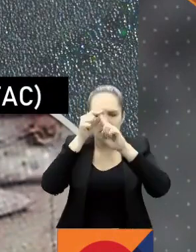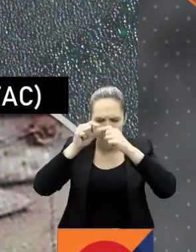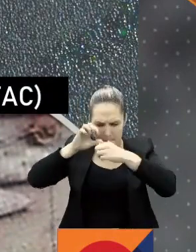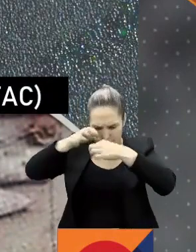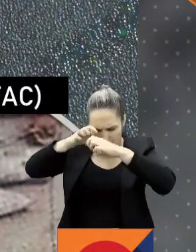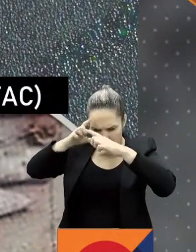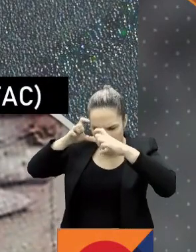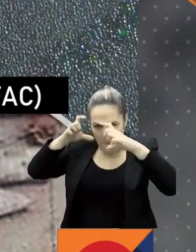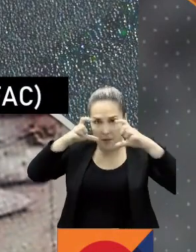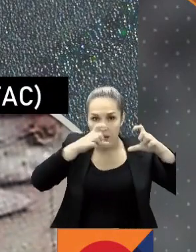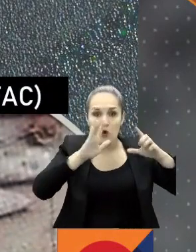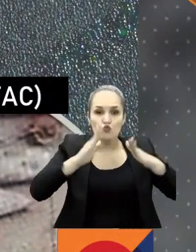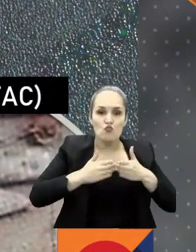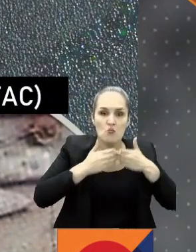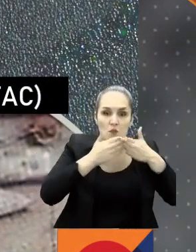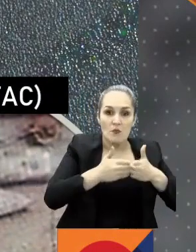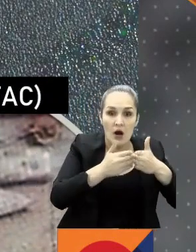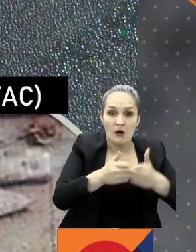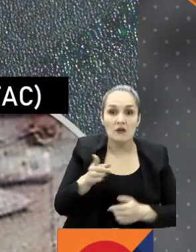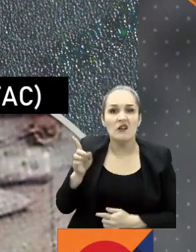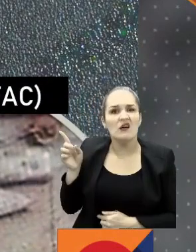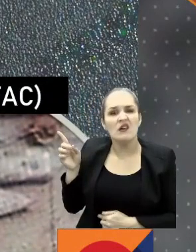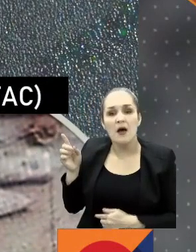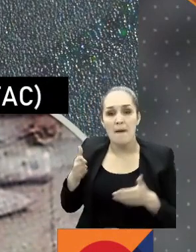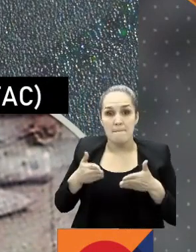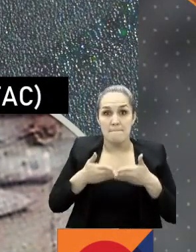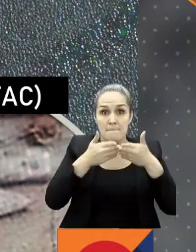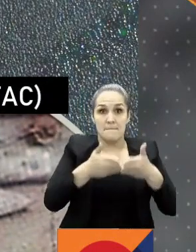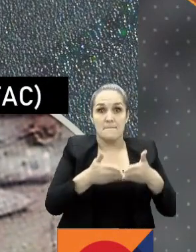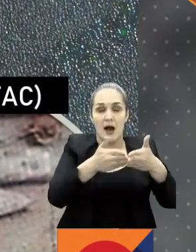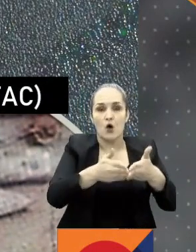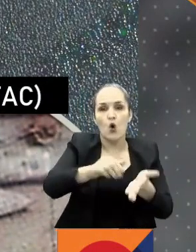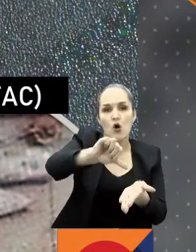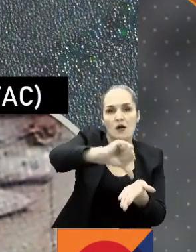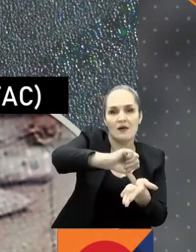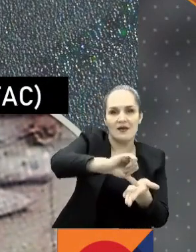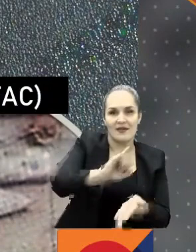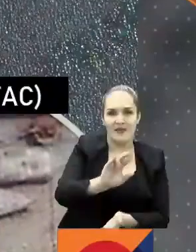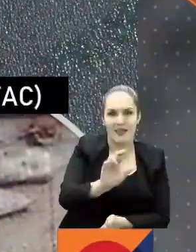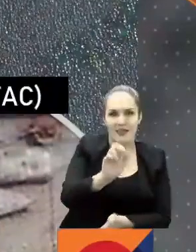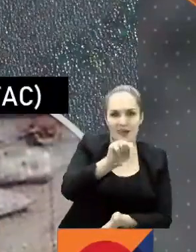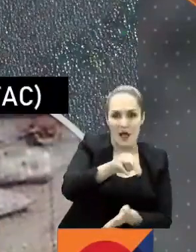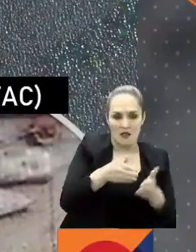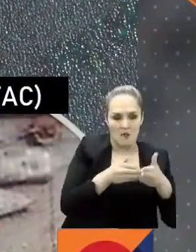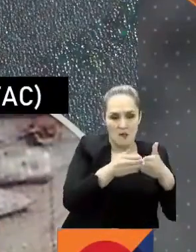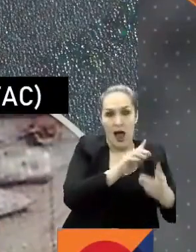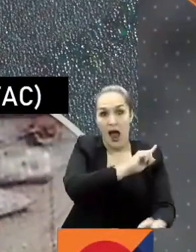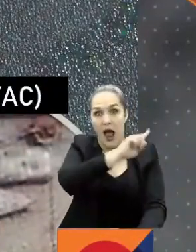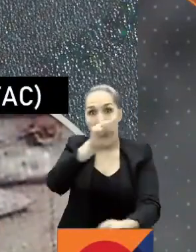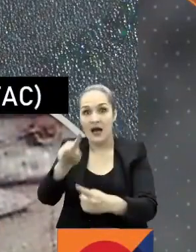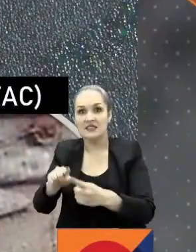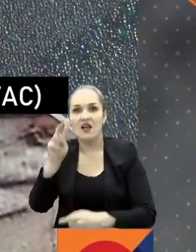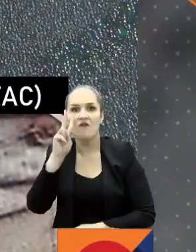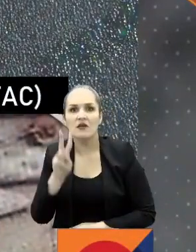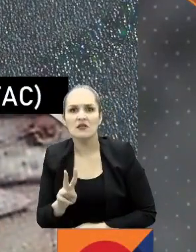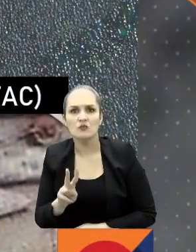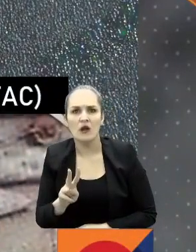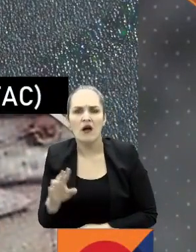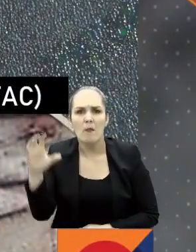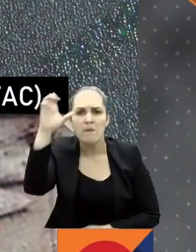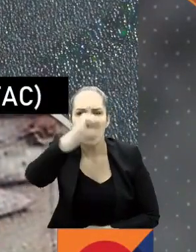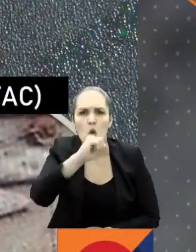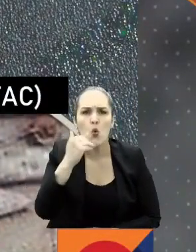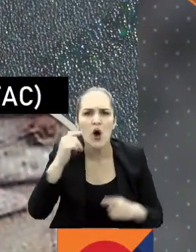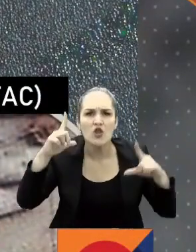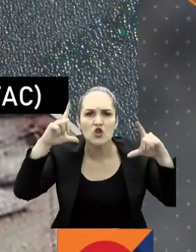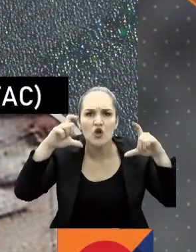nacional y marítima. Y en ellas se vería un barco de la Armada iraní que habría partido con destino a Venezuela a finales de abril, con